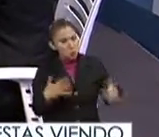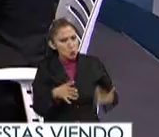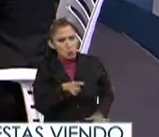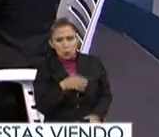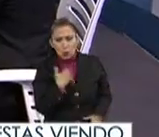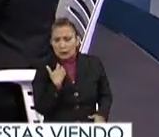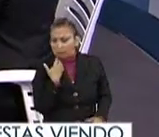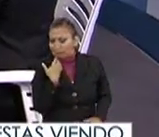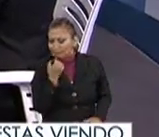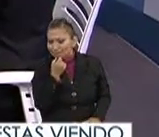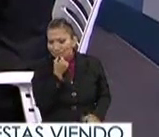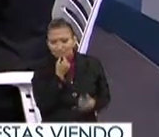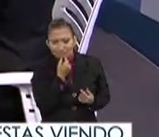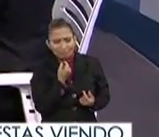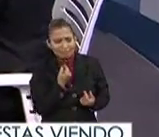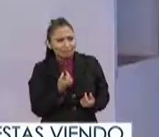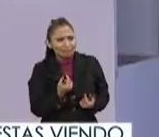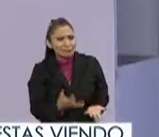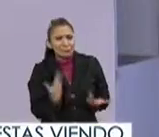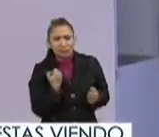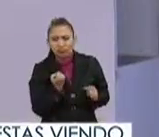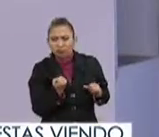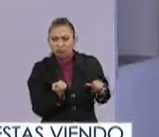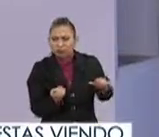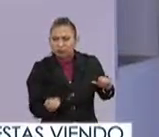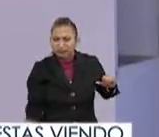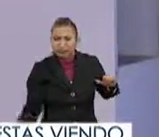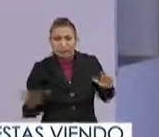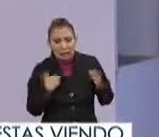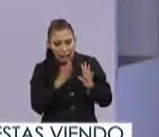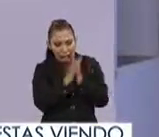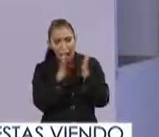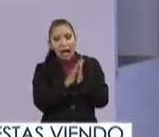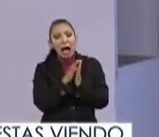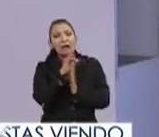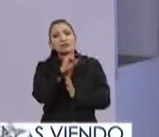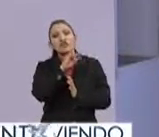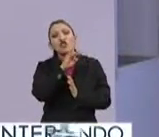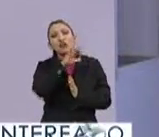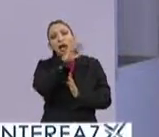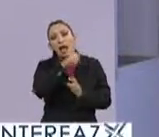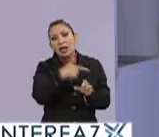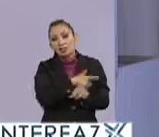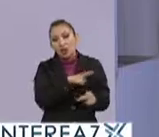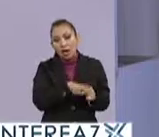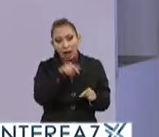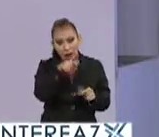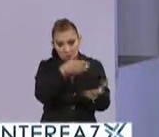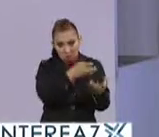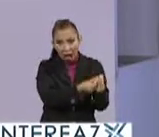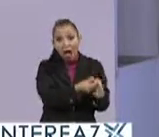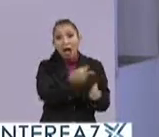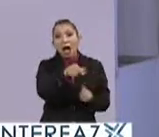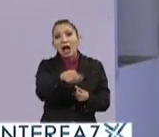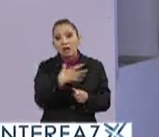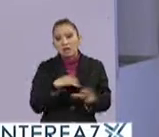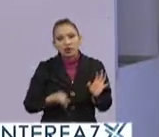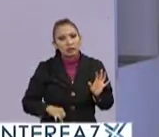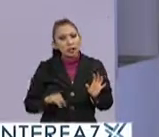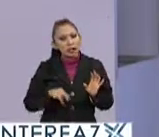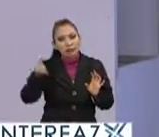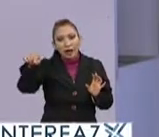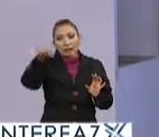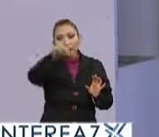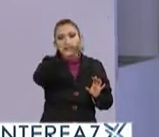un niño talentosísimo, ¿no? Ya ha participado con la Sinfónica Nacional. Entonces también es interesante porque